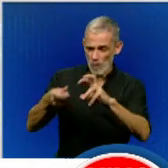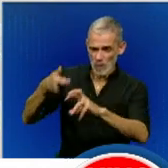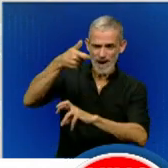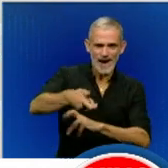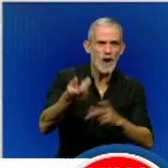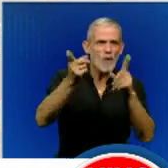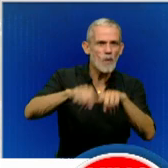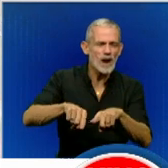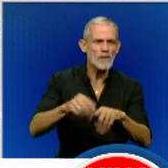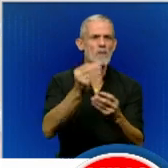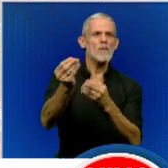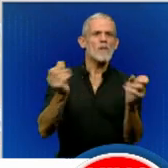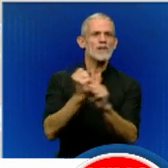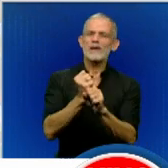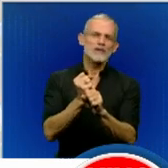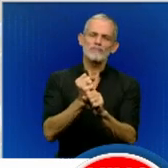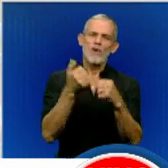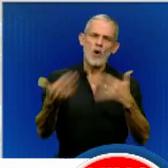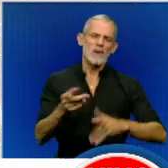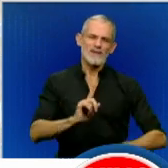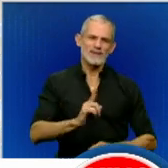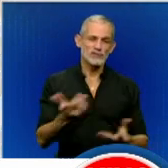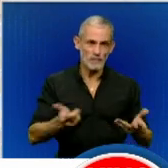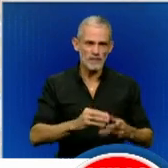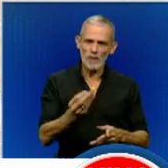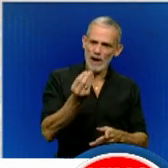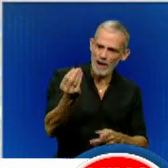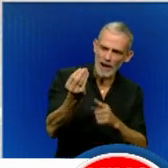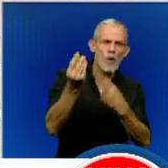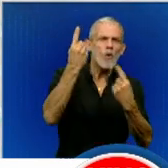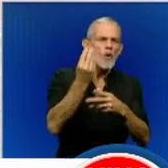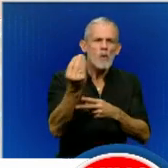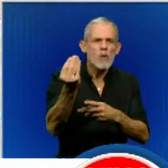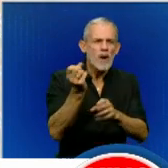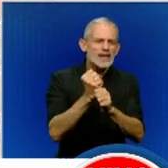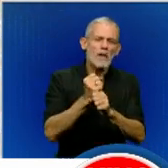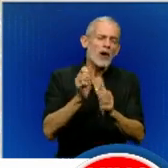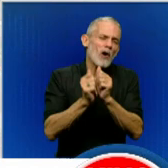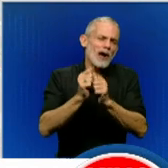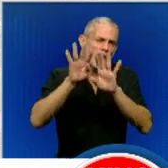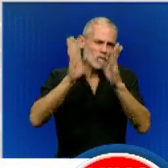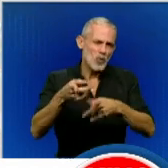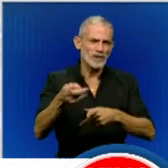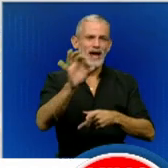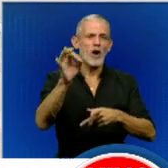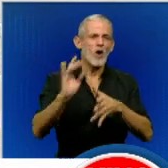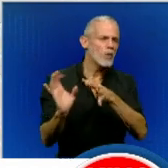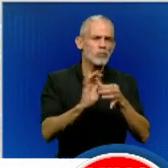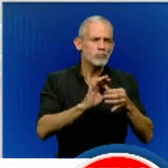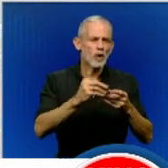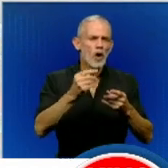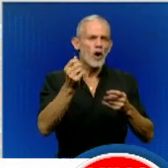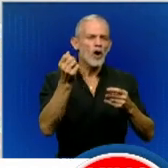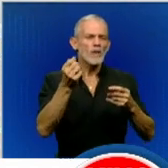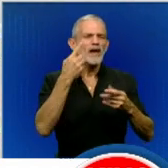de trabajo sabemos que para crear un puesto de trabajo industrial o que no esté vinculado con la